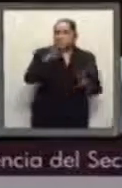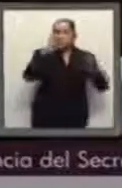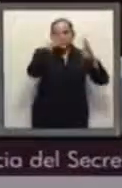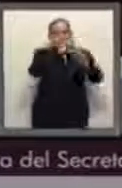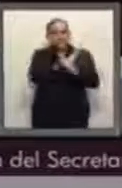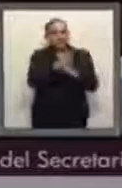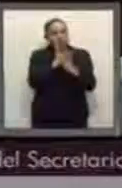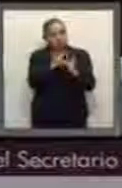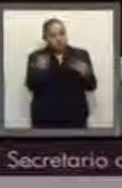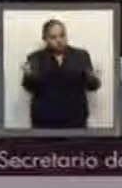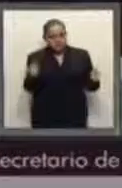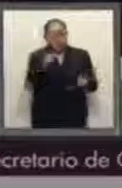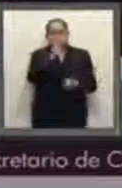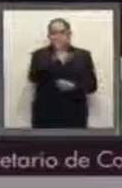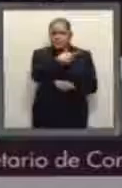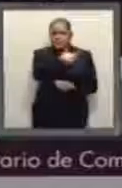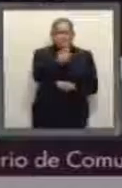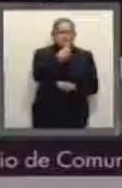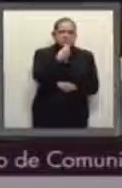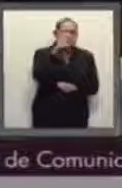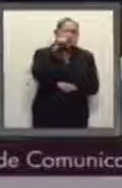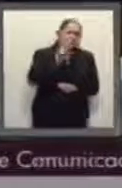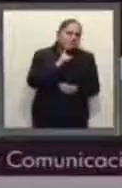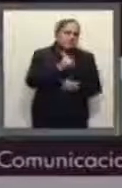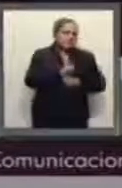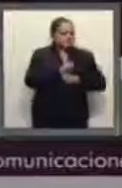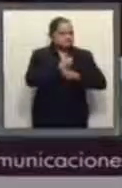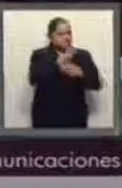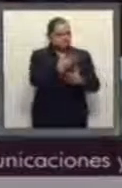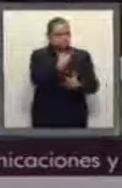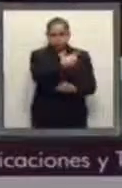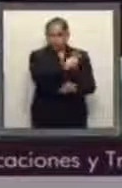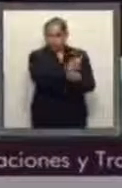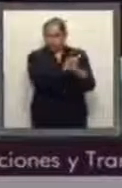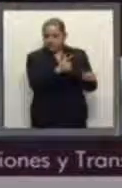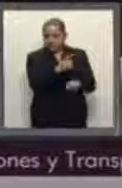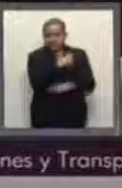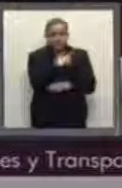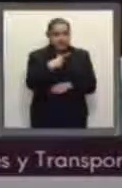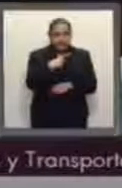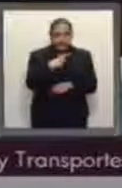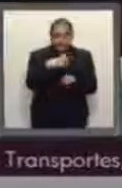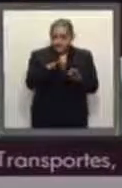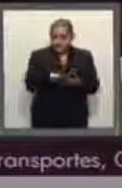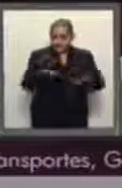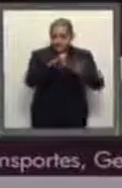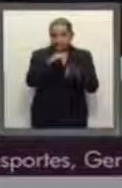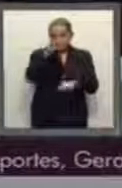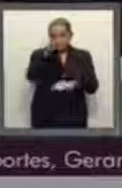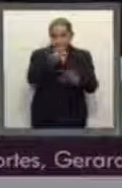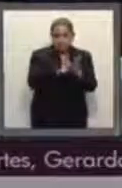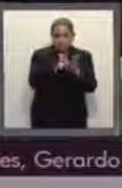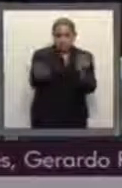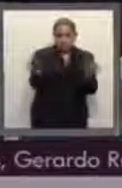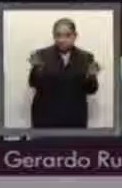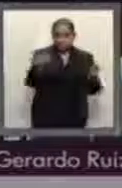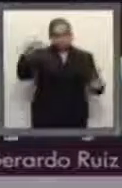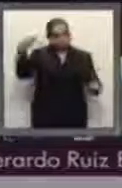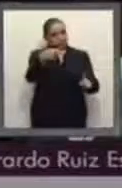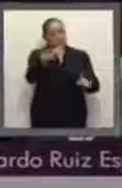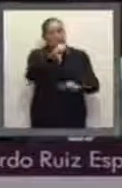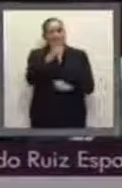de las niñas y niños adolescentes, privilegiando el interés superior de la niñez. En caso de que